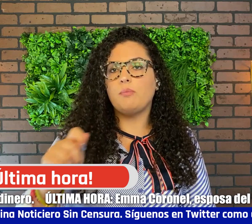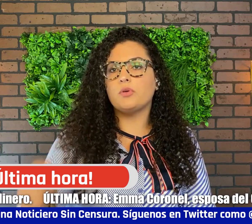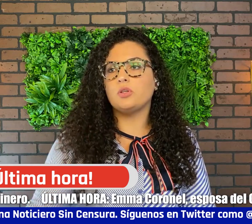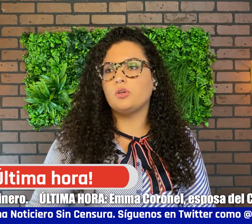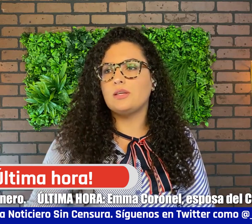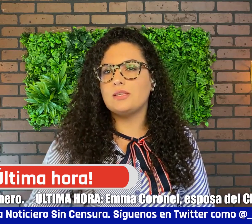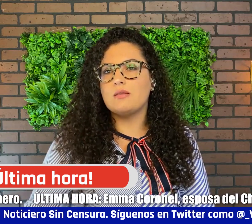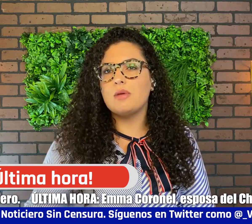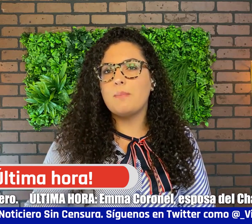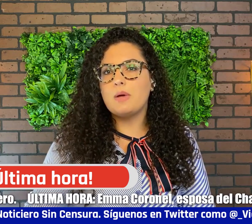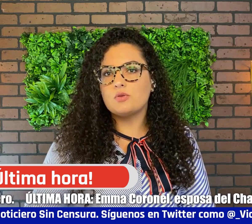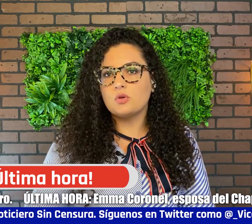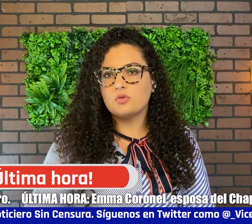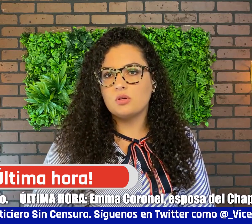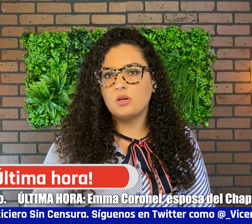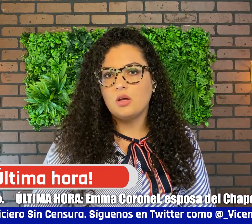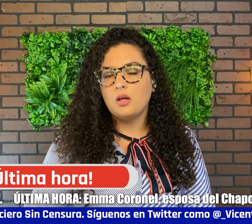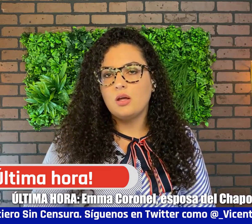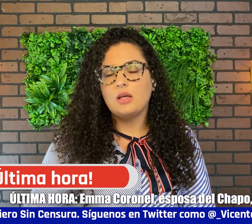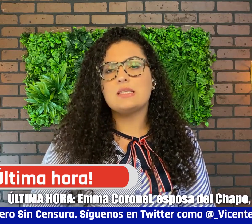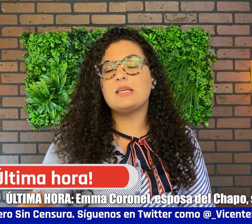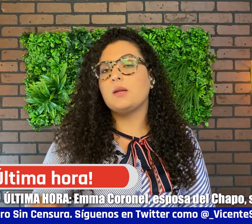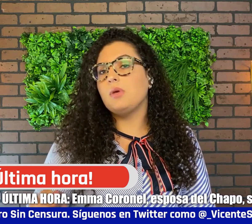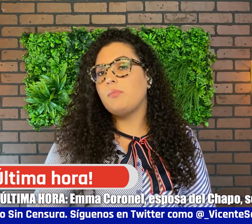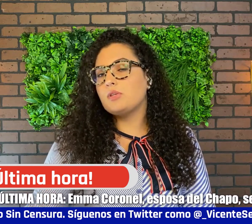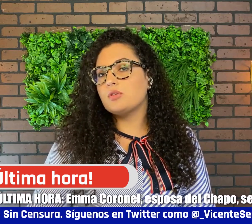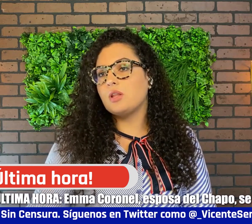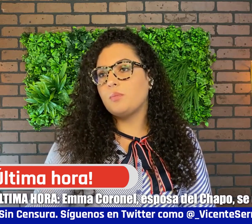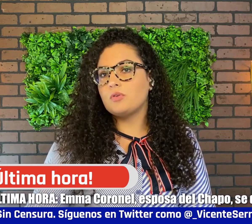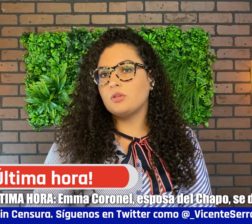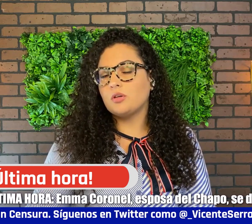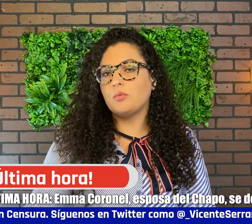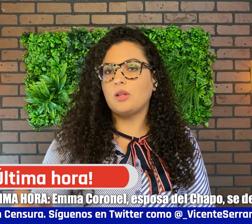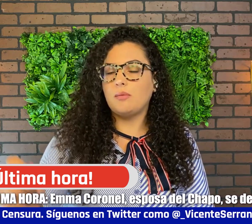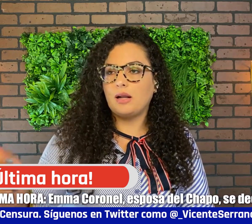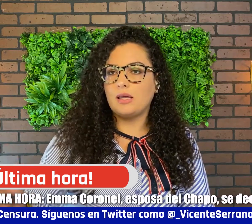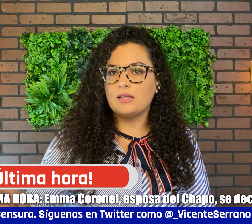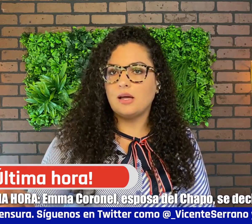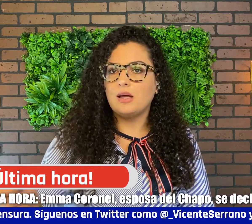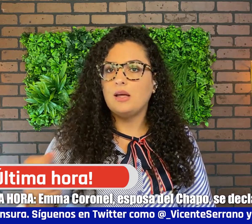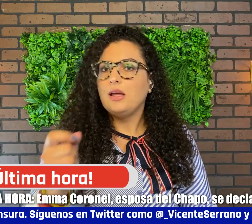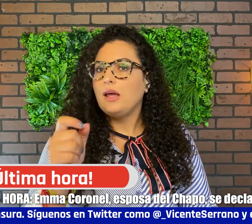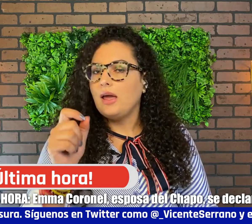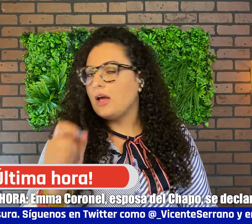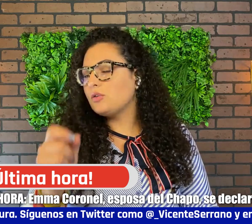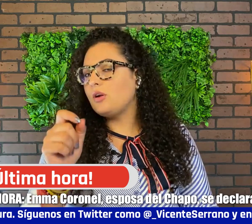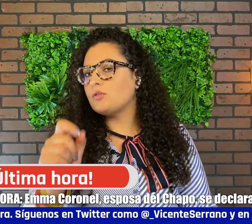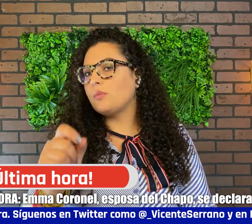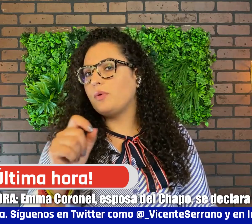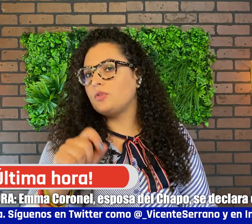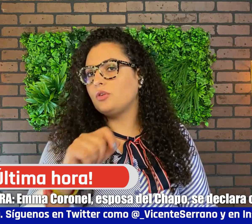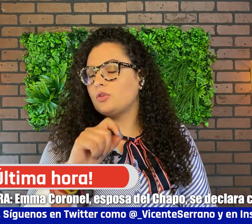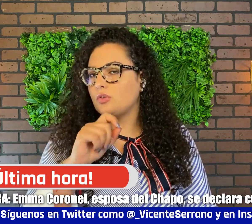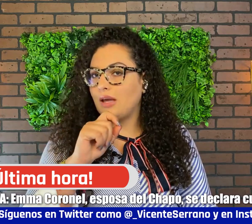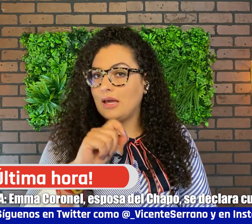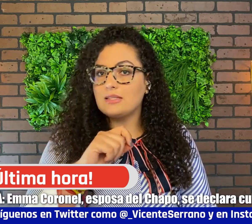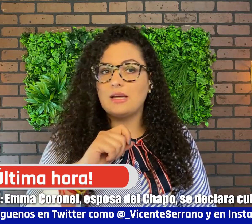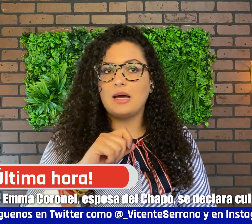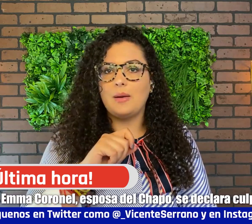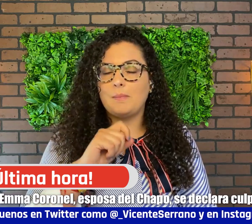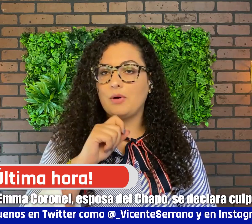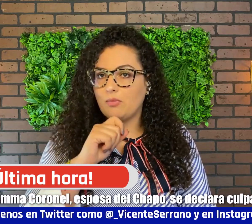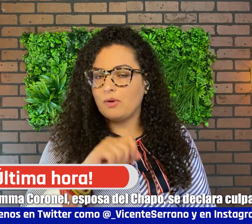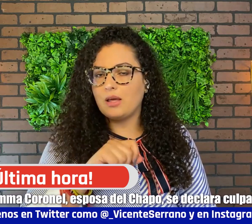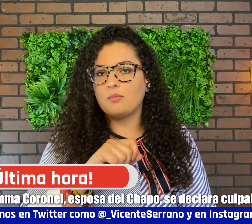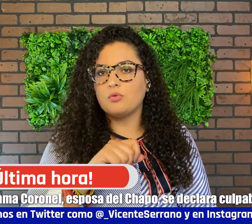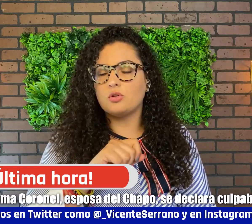un depósito de 100,000 pesos. 100,000 pesos de depósito, como de, a ver, aquí está. Eso de los depósitos es